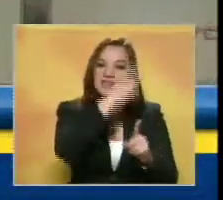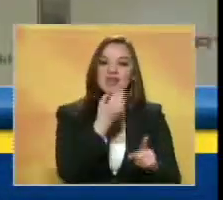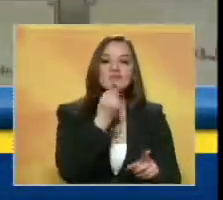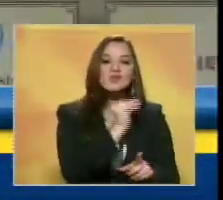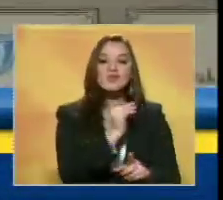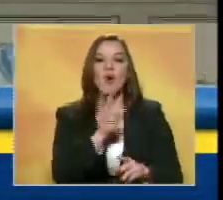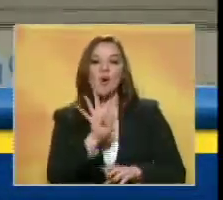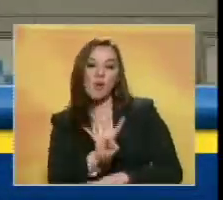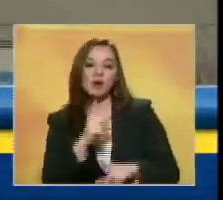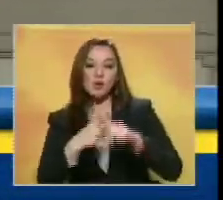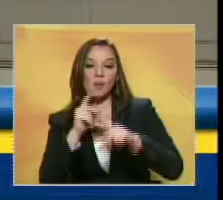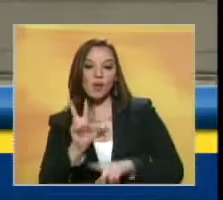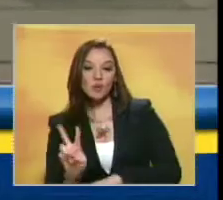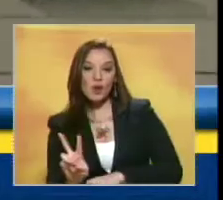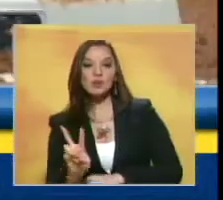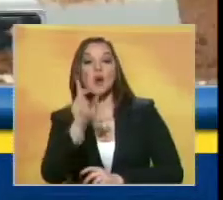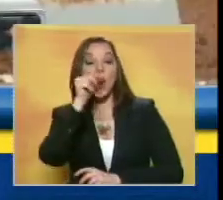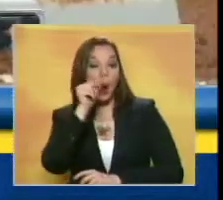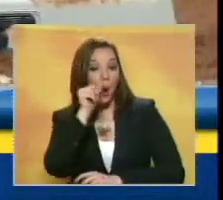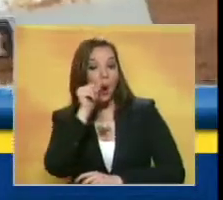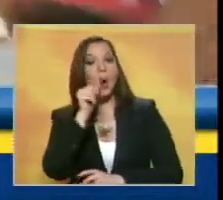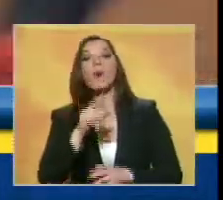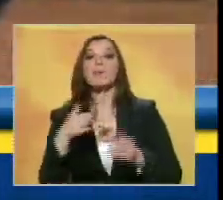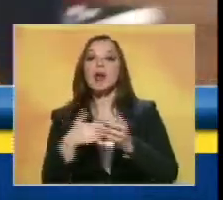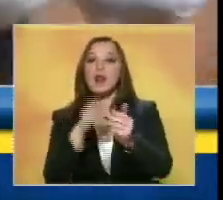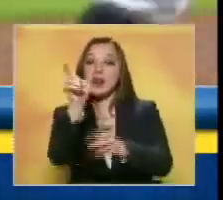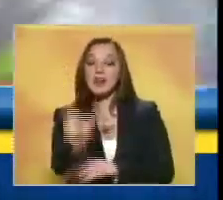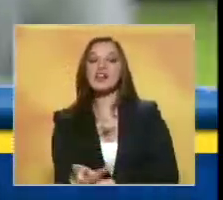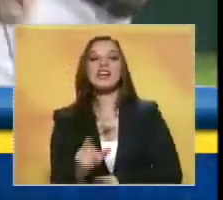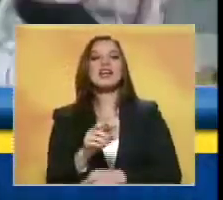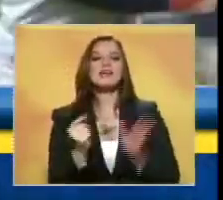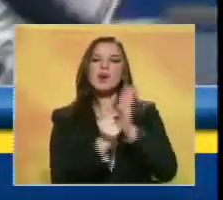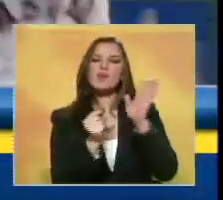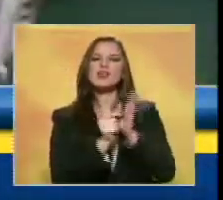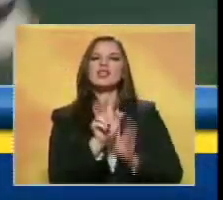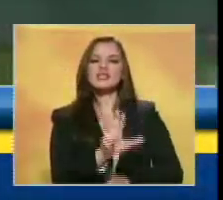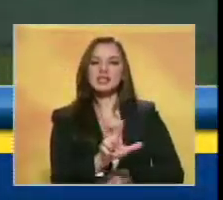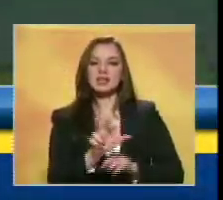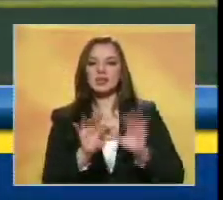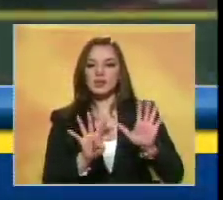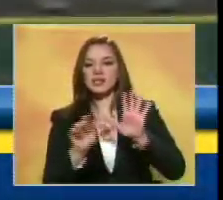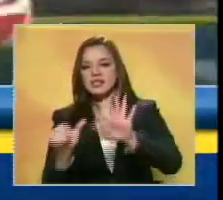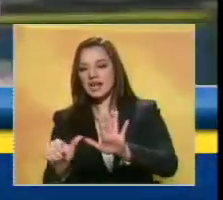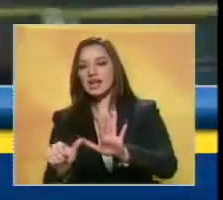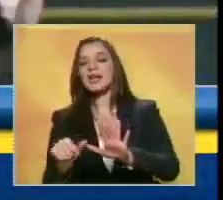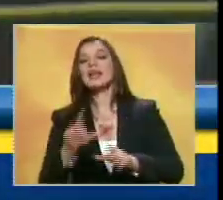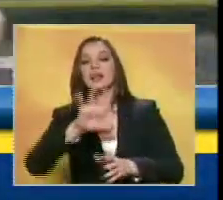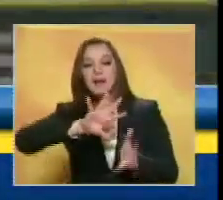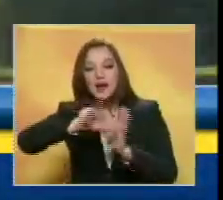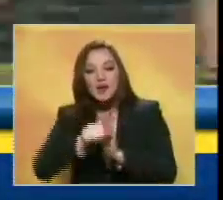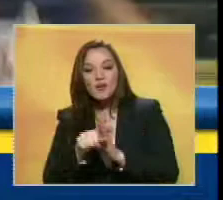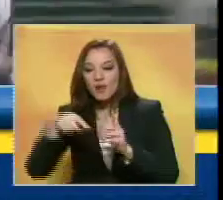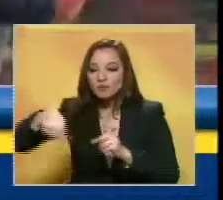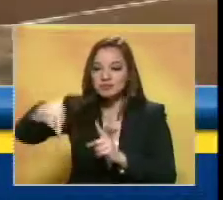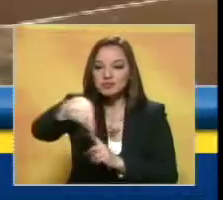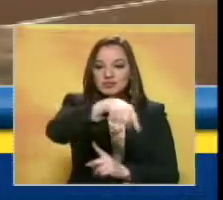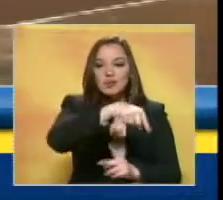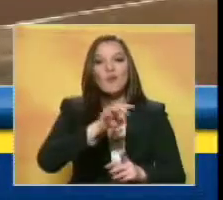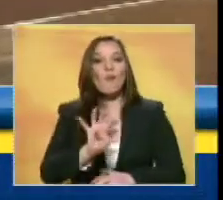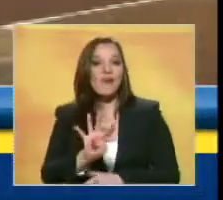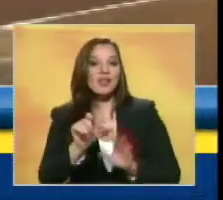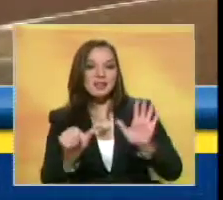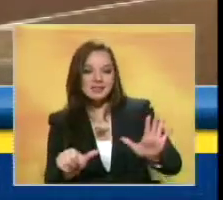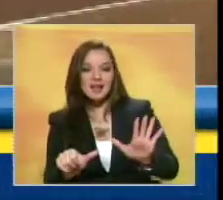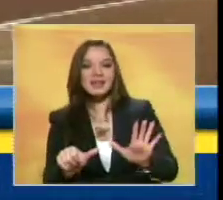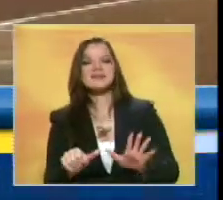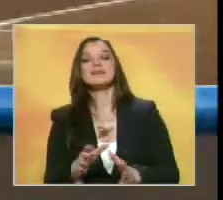4-2. Altuve, que amaneció líder del bate de la Americana con promedio de 336 y en bases robadas con 46, se fue de 4-2 con carrera